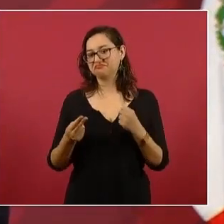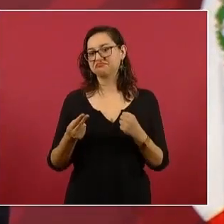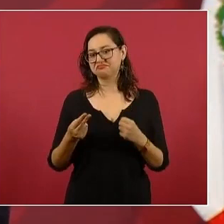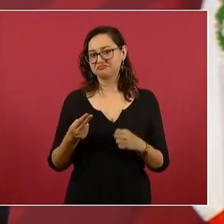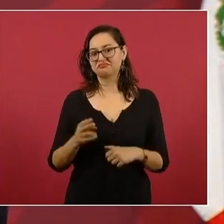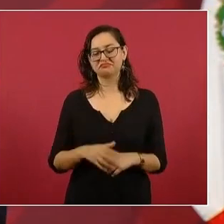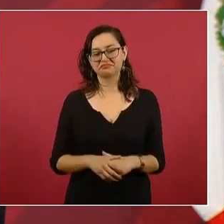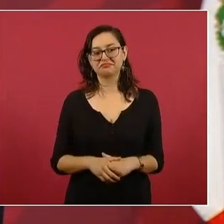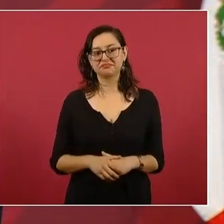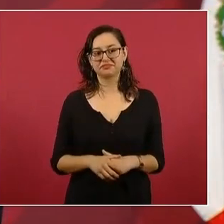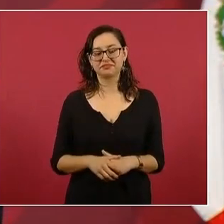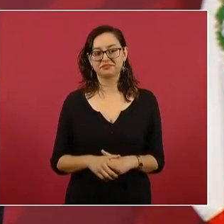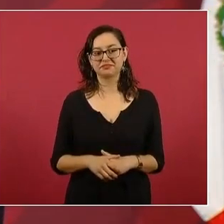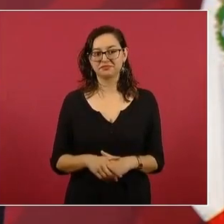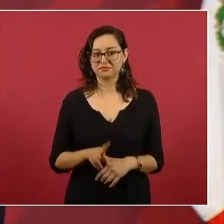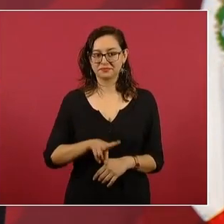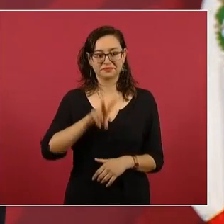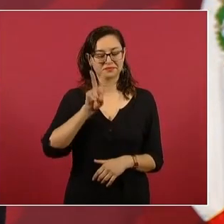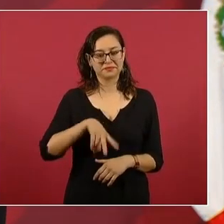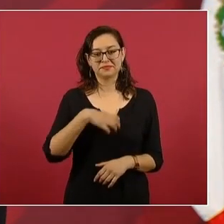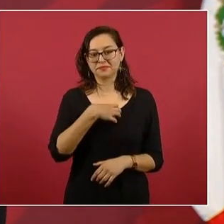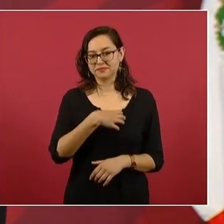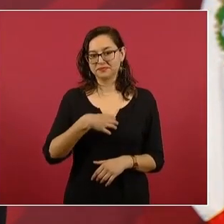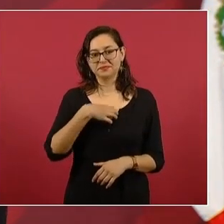De veras que estamos muy contentos